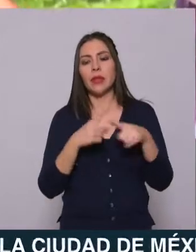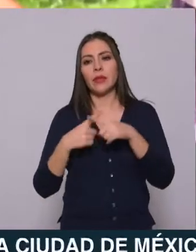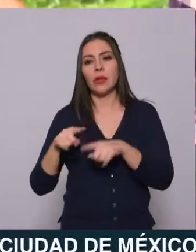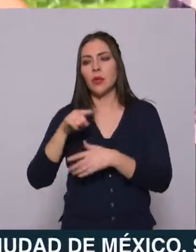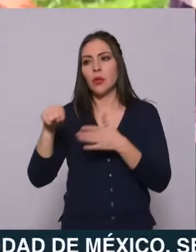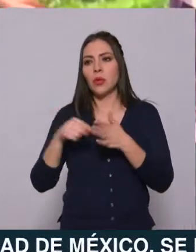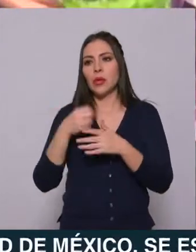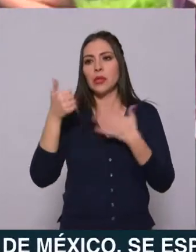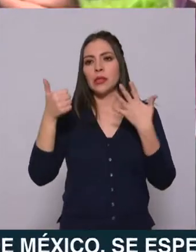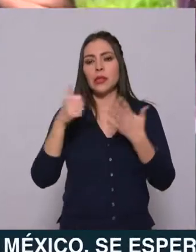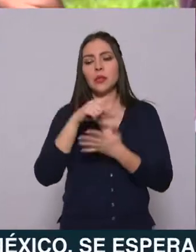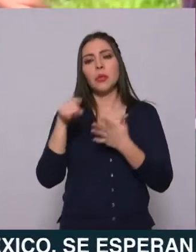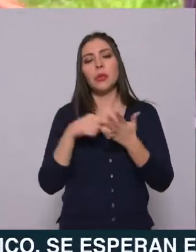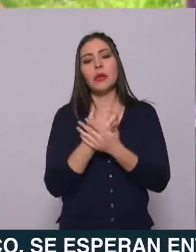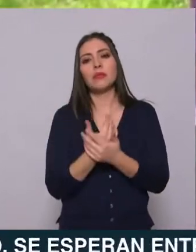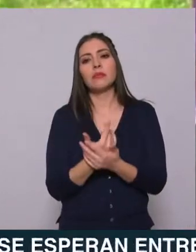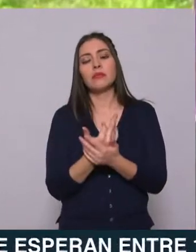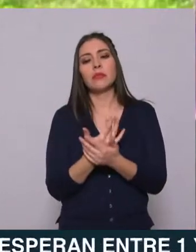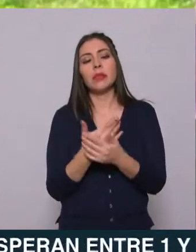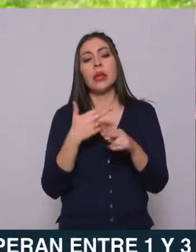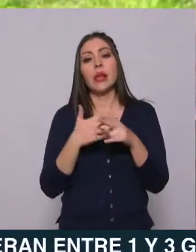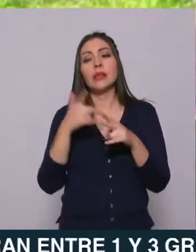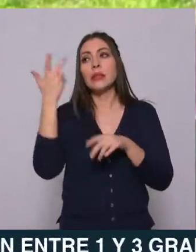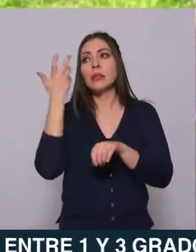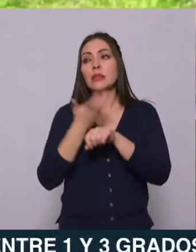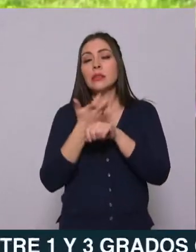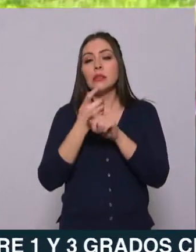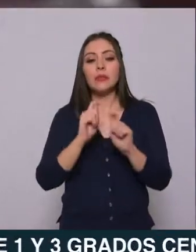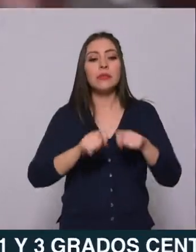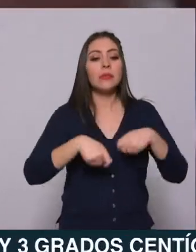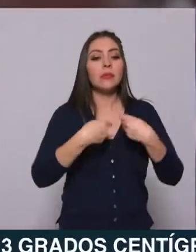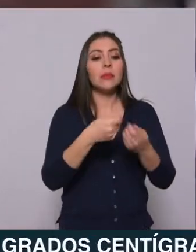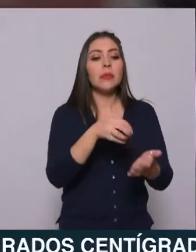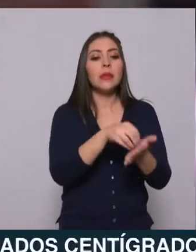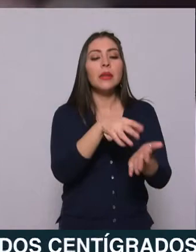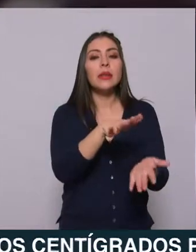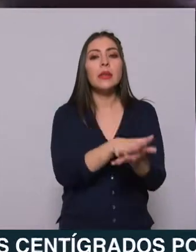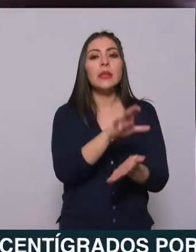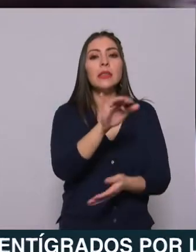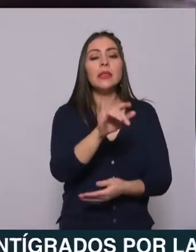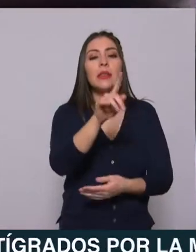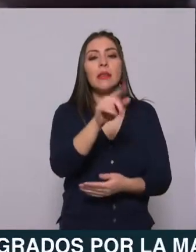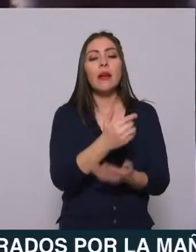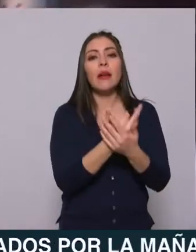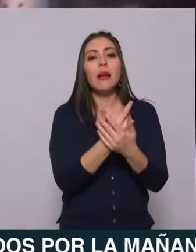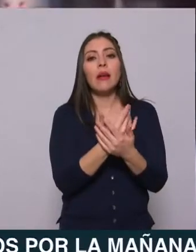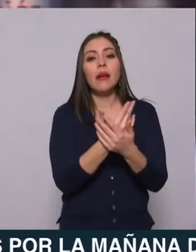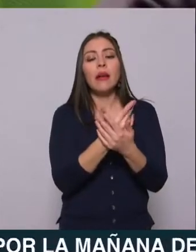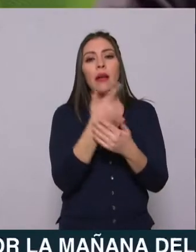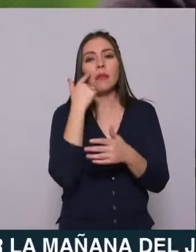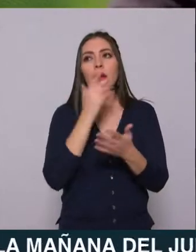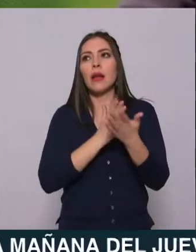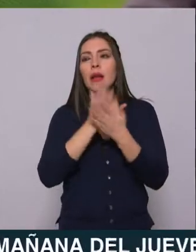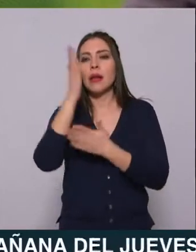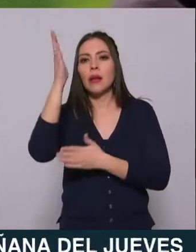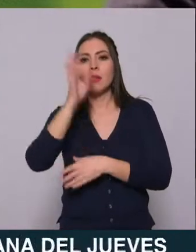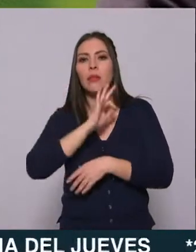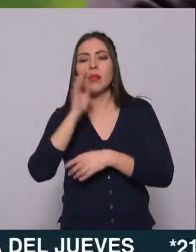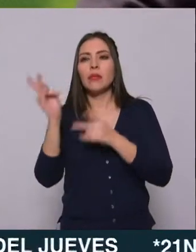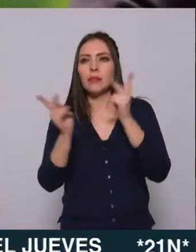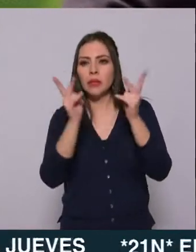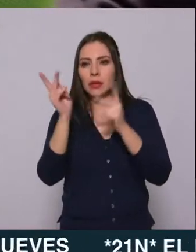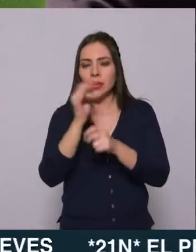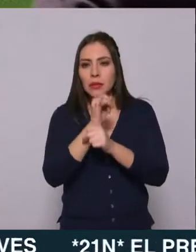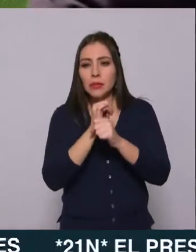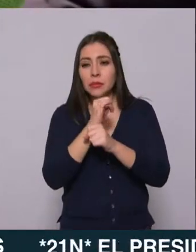Unidos les dé cita para su proceso de petición de asilo. Y si vemos los números, pues la verdad son muy desalentadores, es decir, de